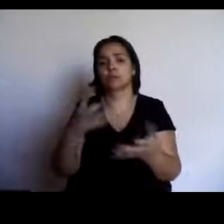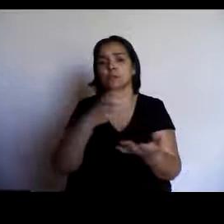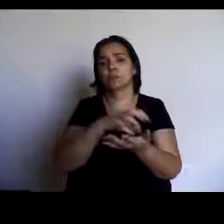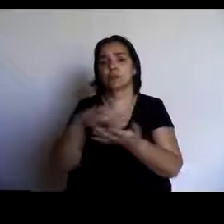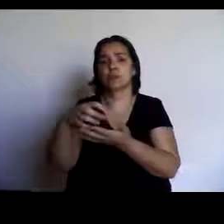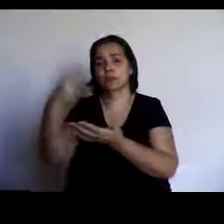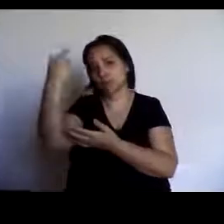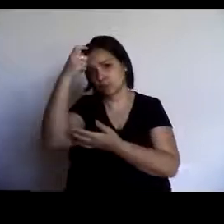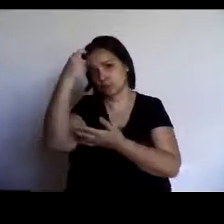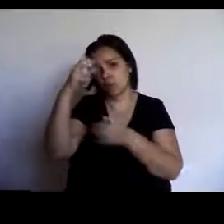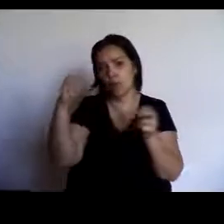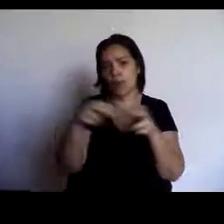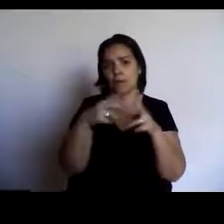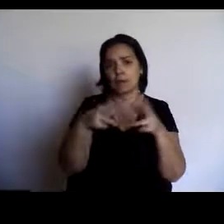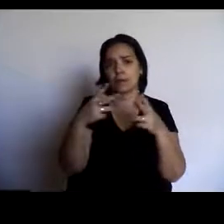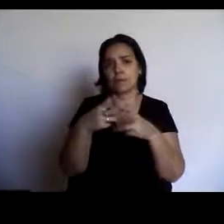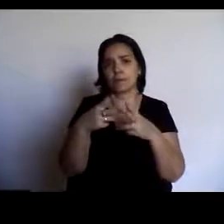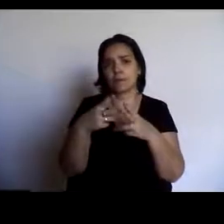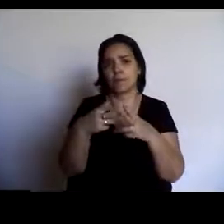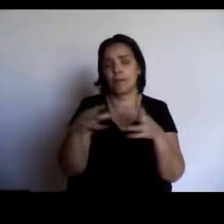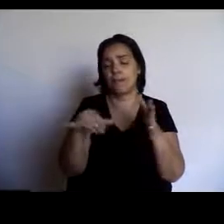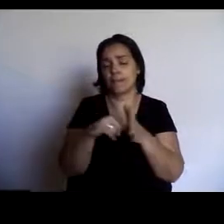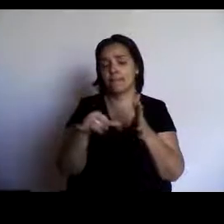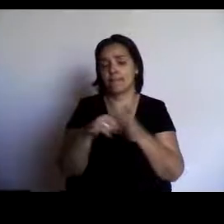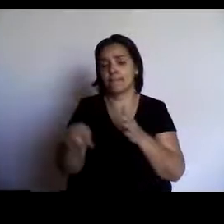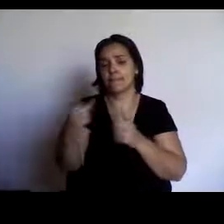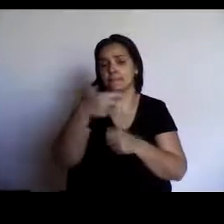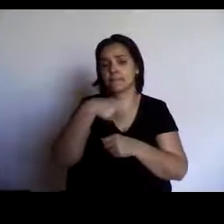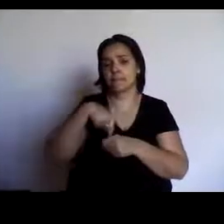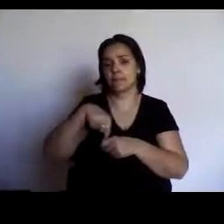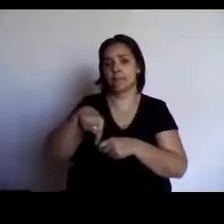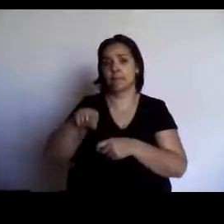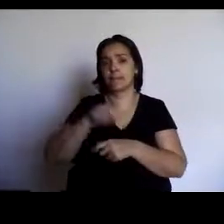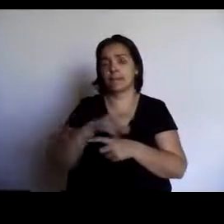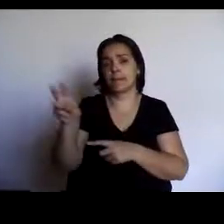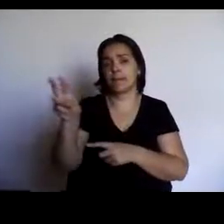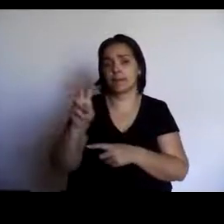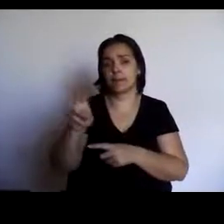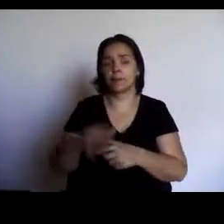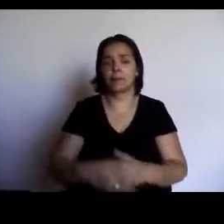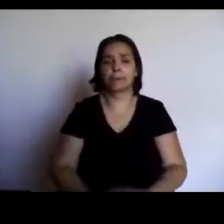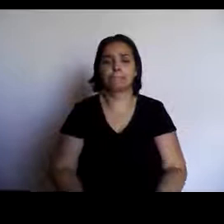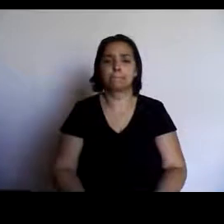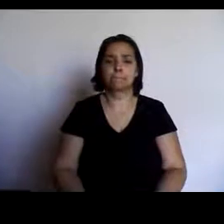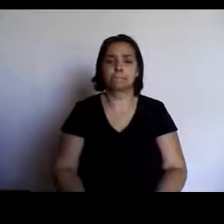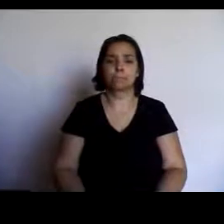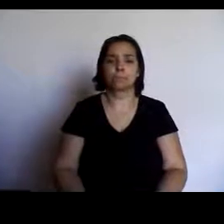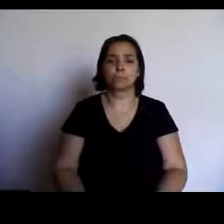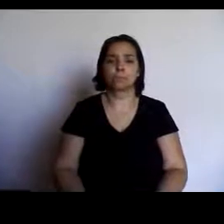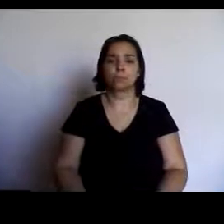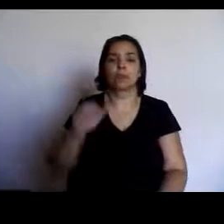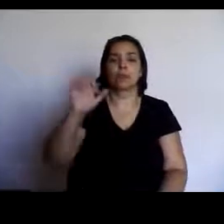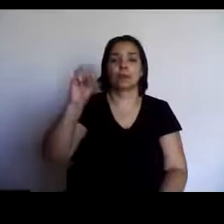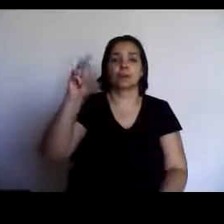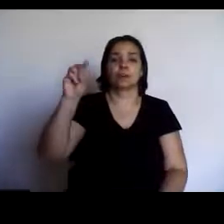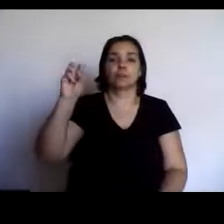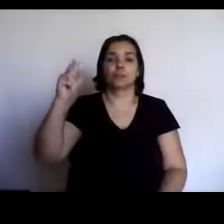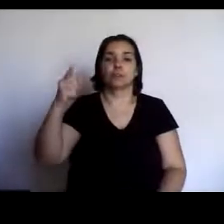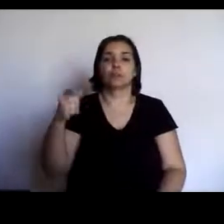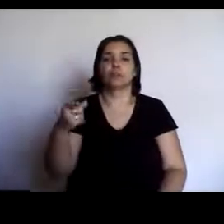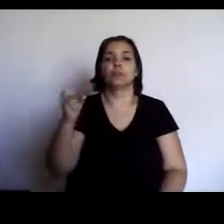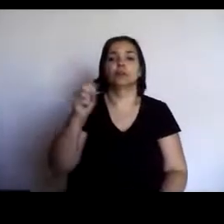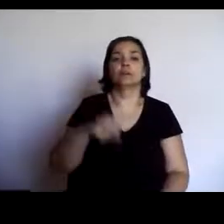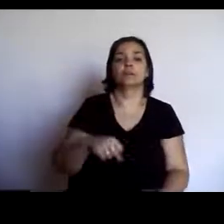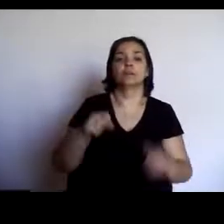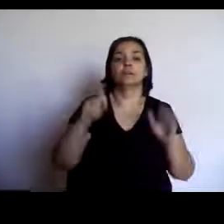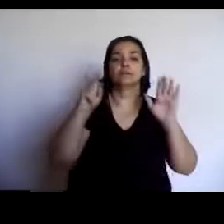sociales en los municipios que componen el área urbana funcional. Ambas EDUCIs tienen un presupuesto de 6.250.000